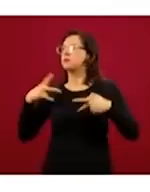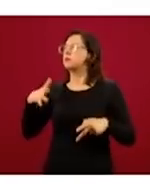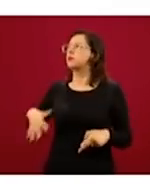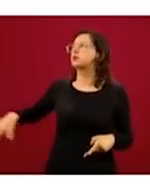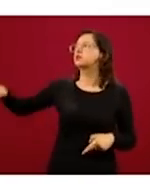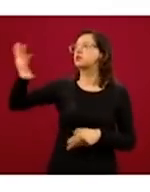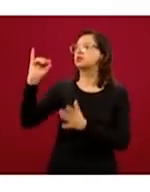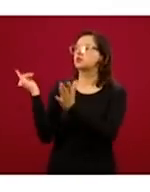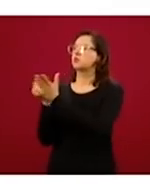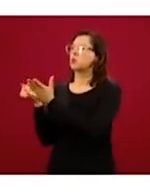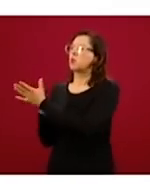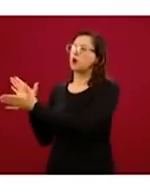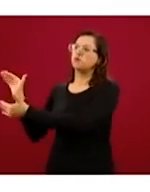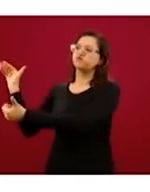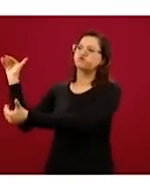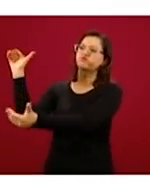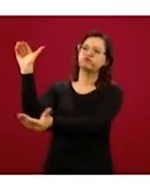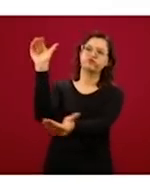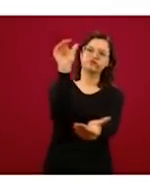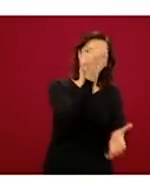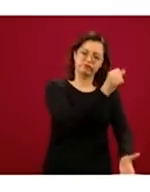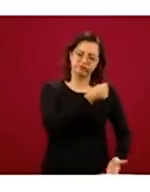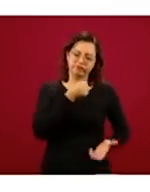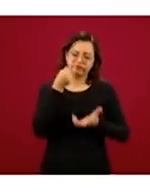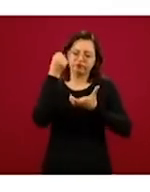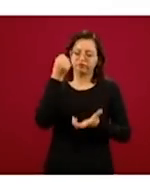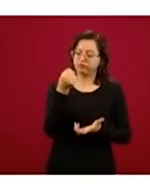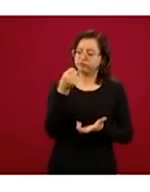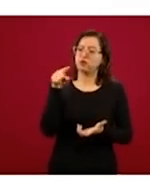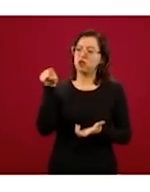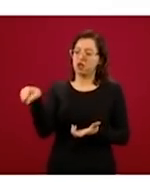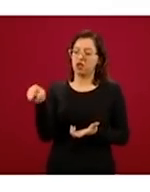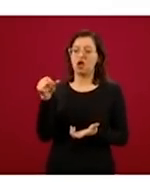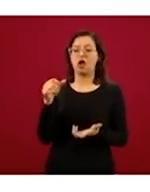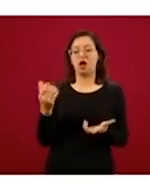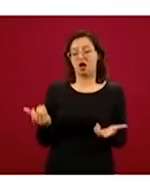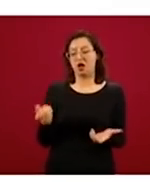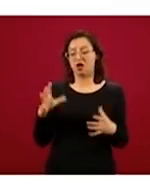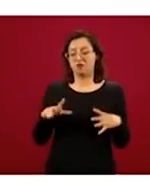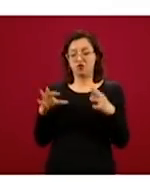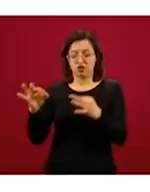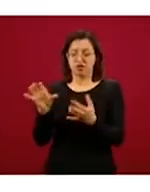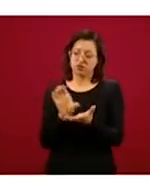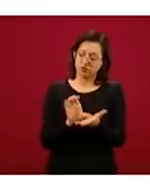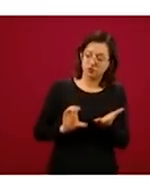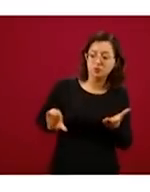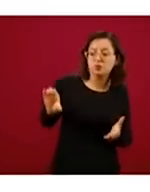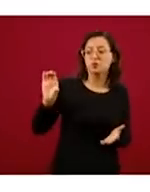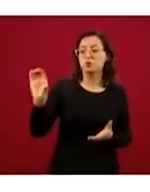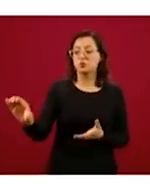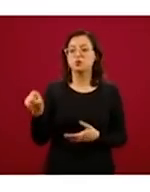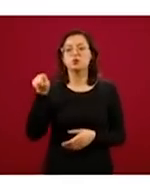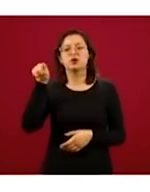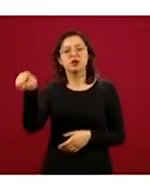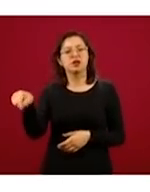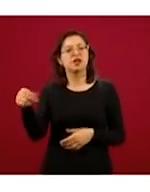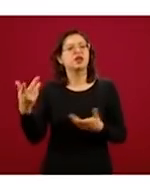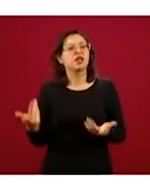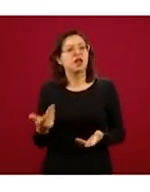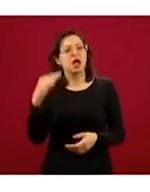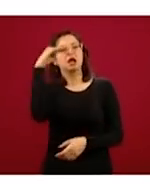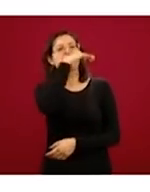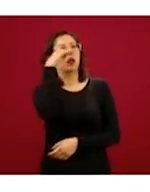ustedes de los impuestos que todos pagamos esta entidad podía dar servicios gratuitos porque lo pagábamos todos